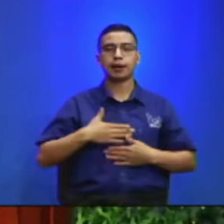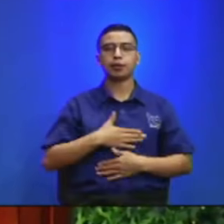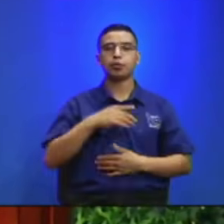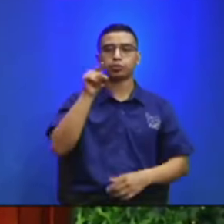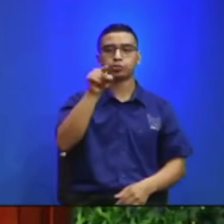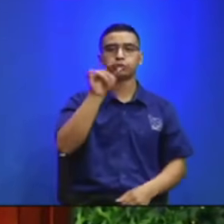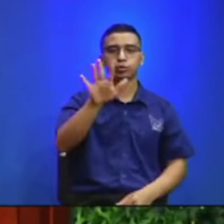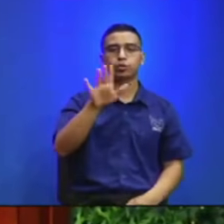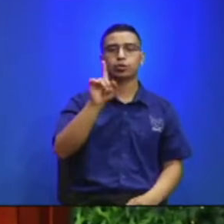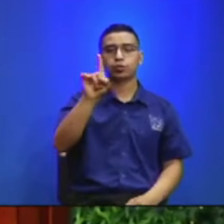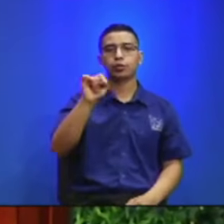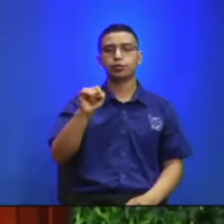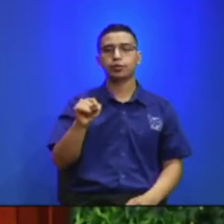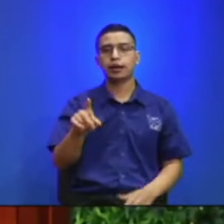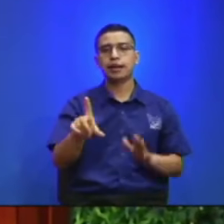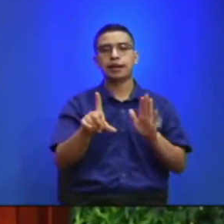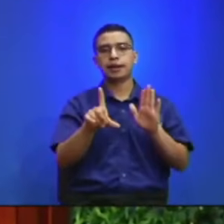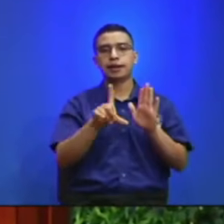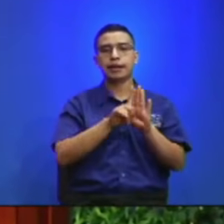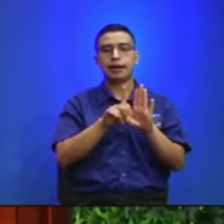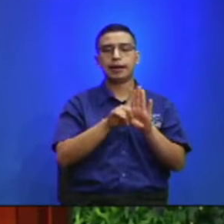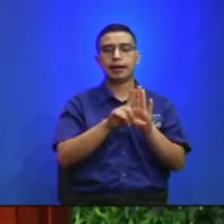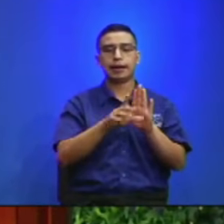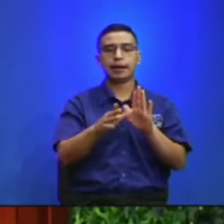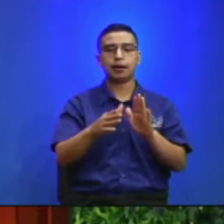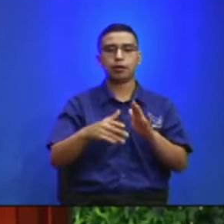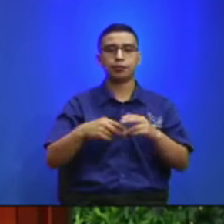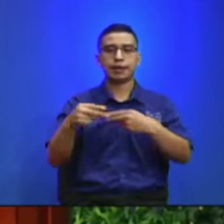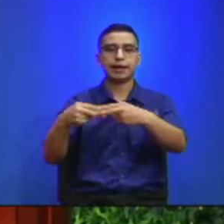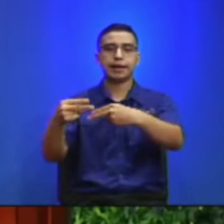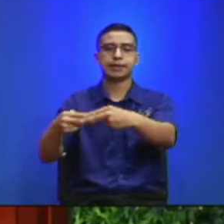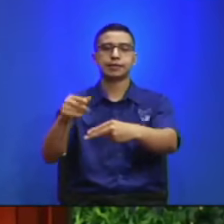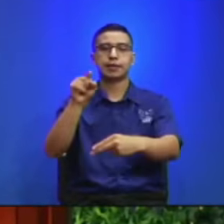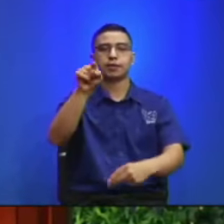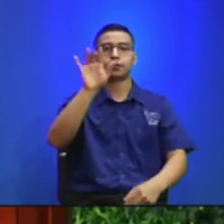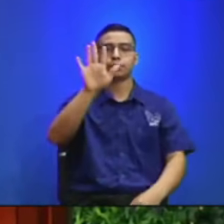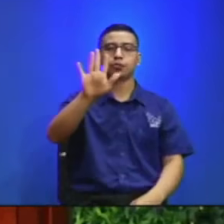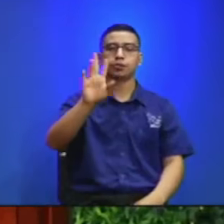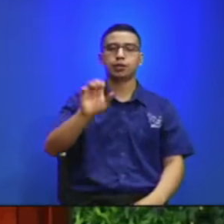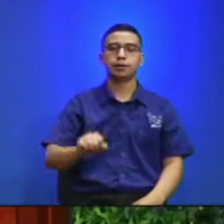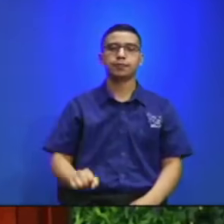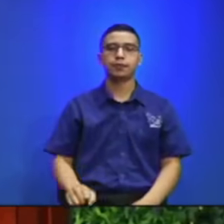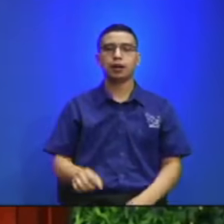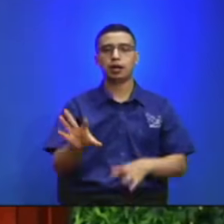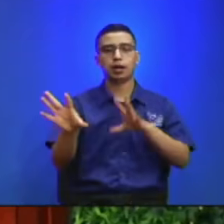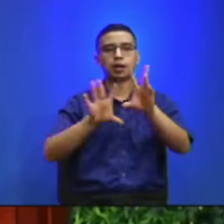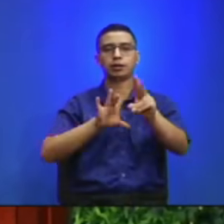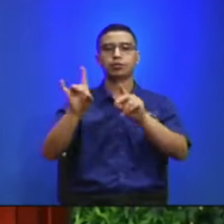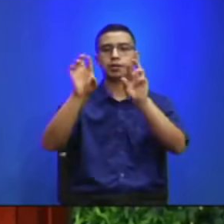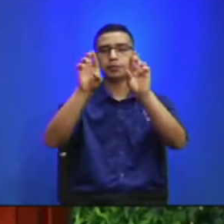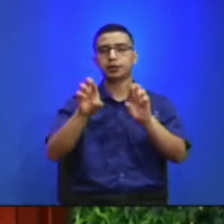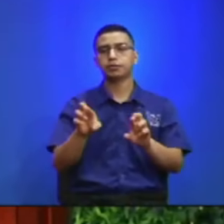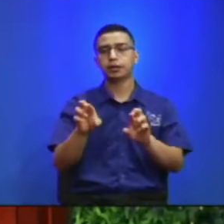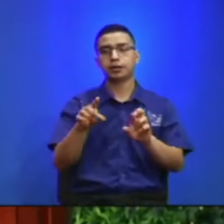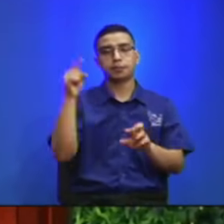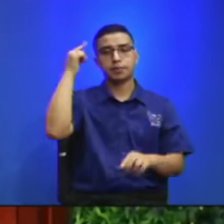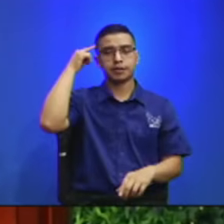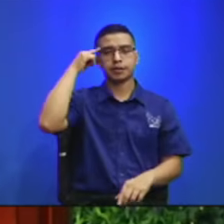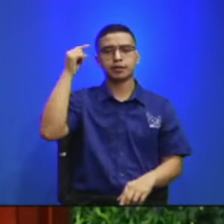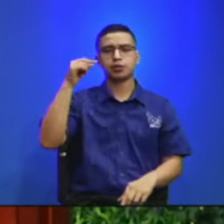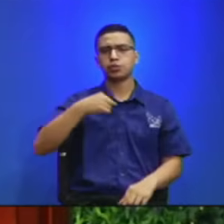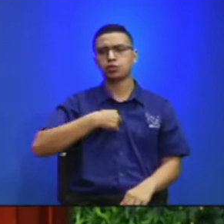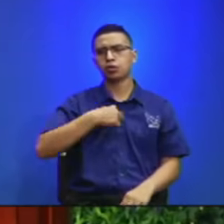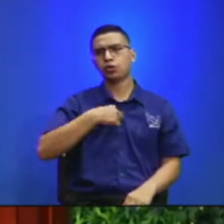dato esto quiere decir un legado tuyo porque algunos de ustedes tal vez piensan cuál será mi legado sin